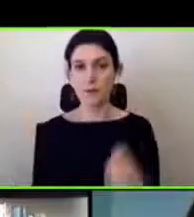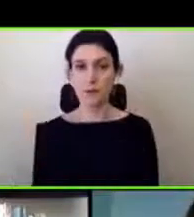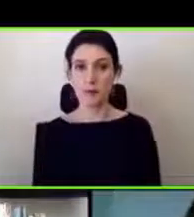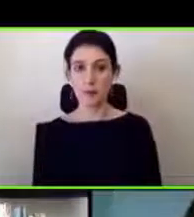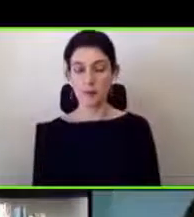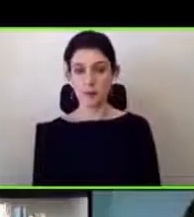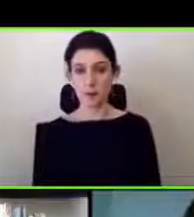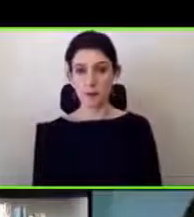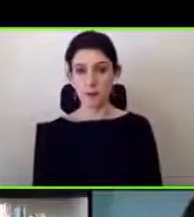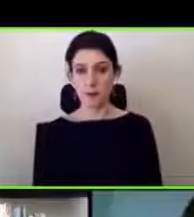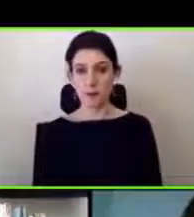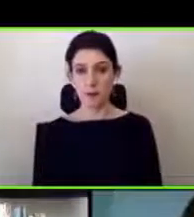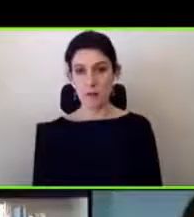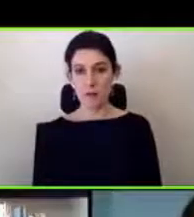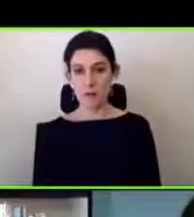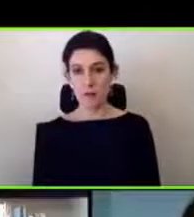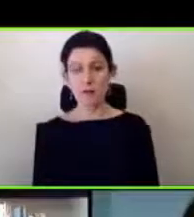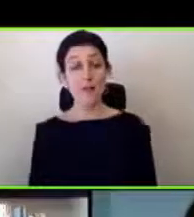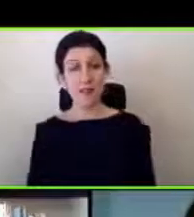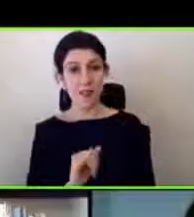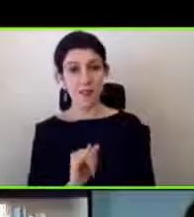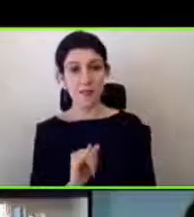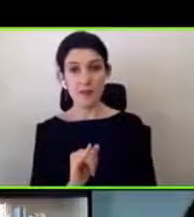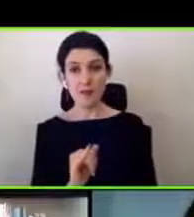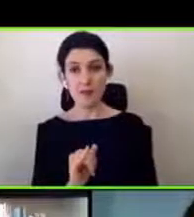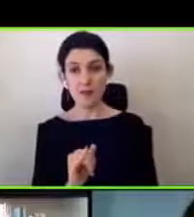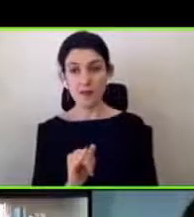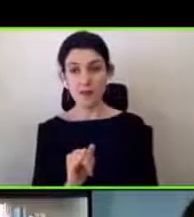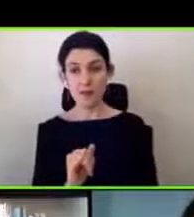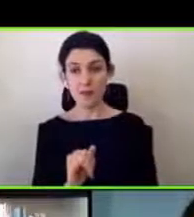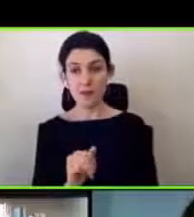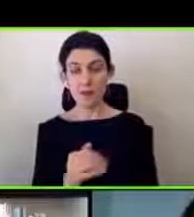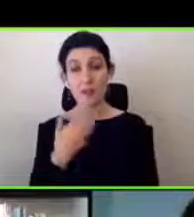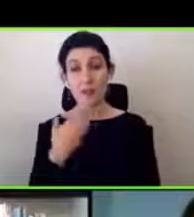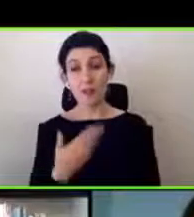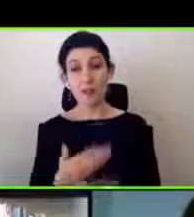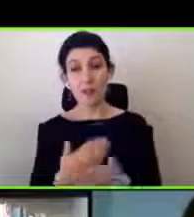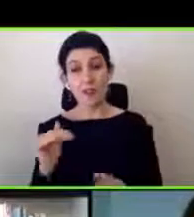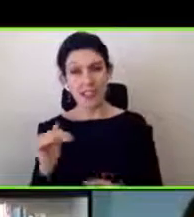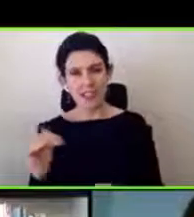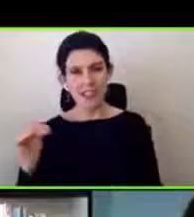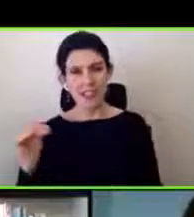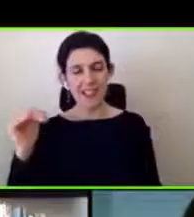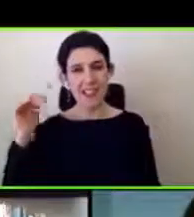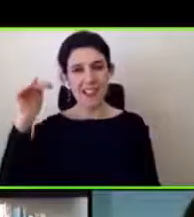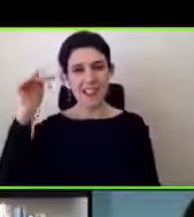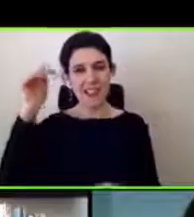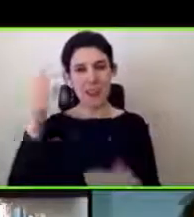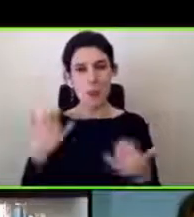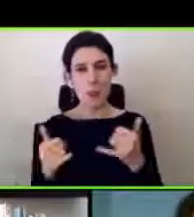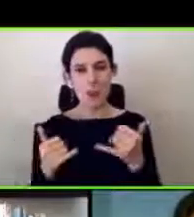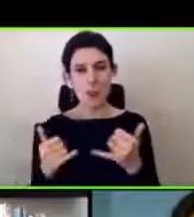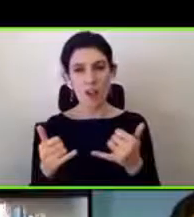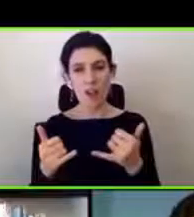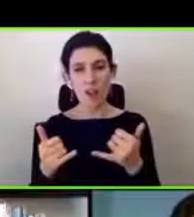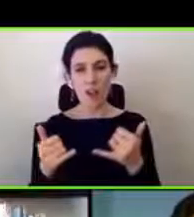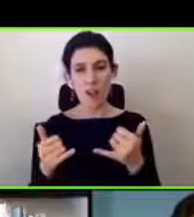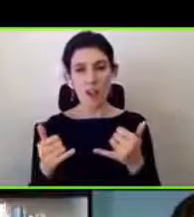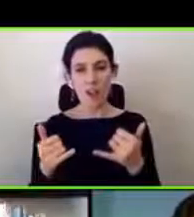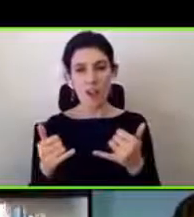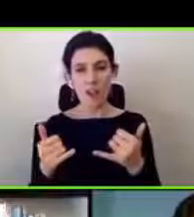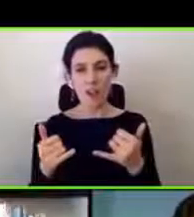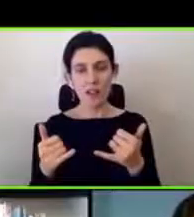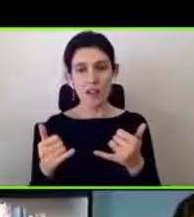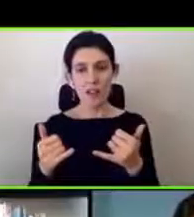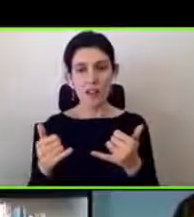Sí, igual a medida que uno crece, el juego pasa de ser como muy elástico a usar mucho el